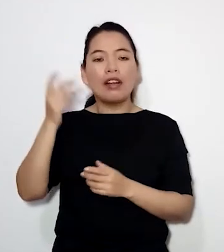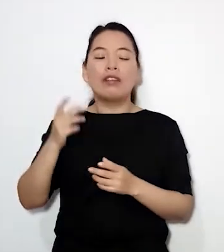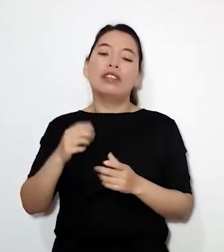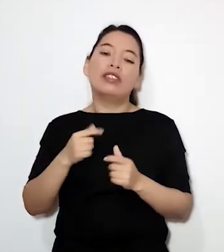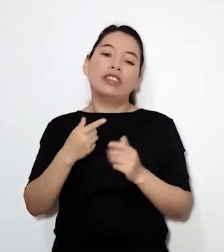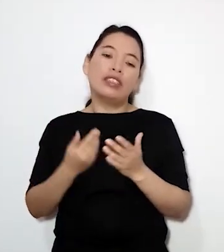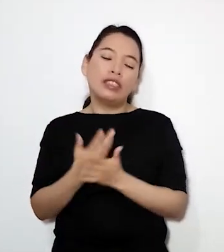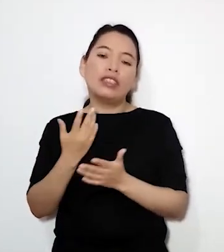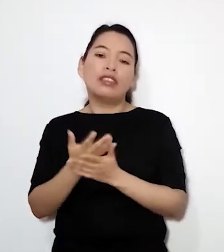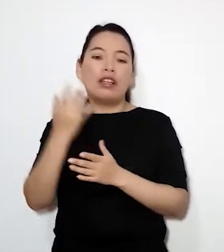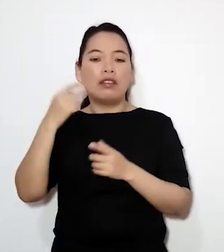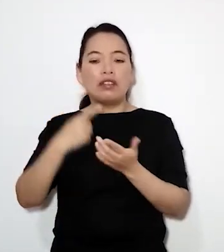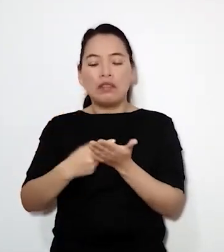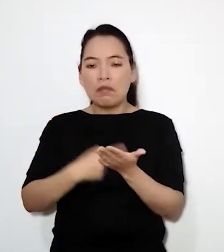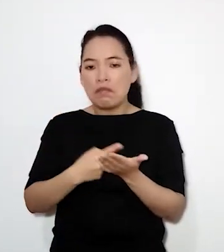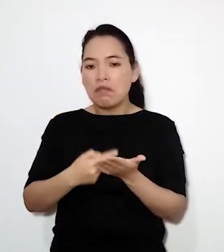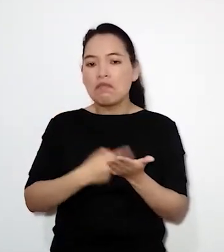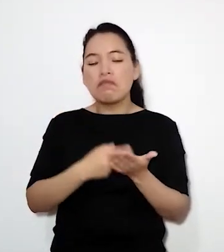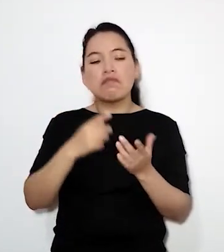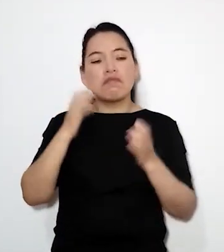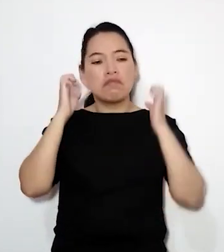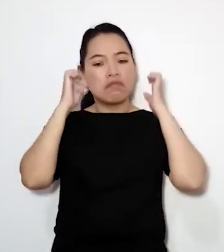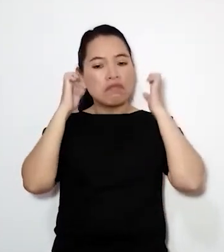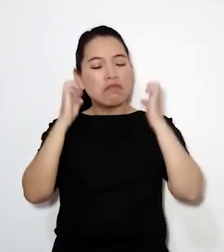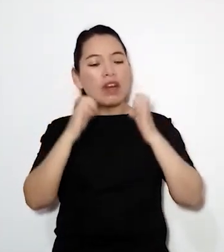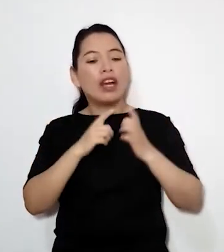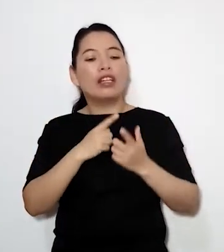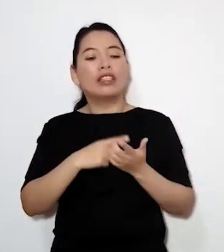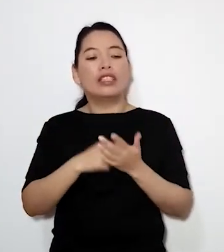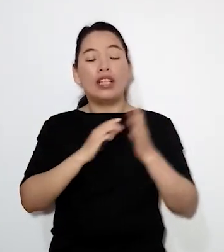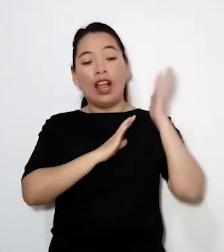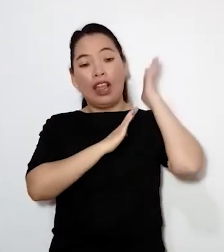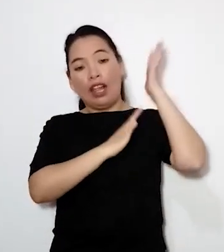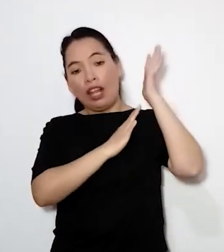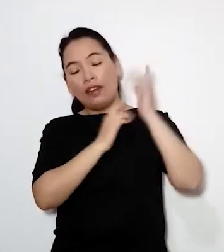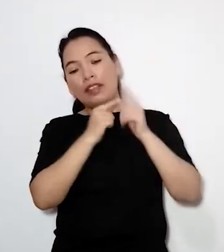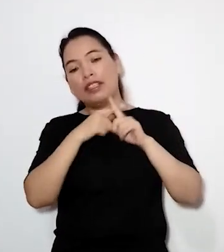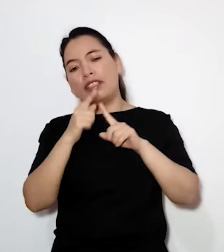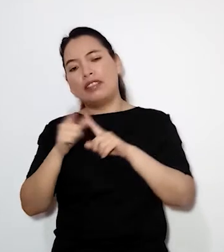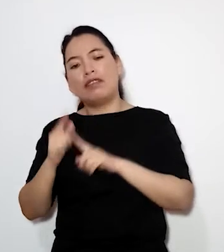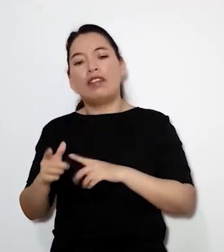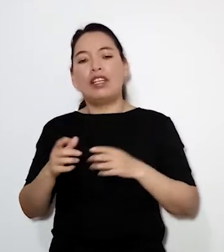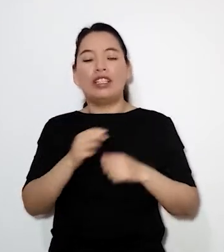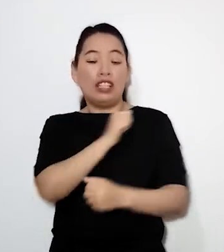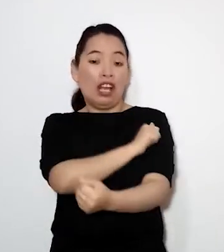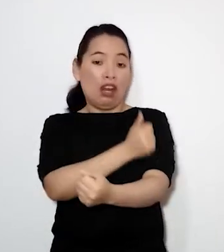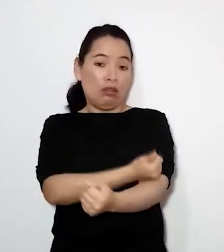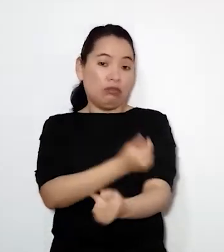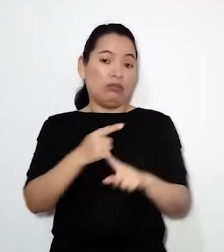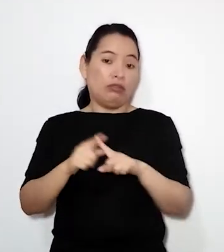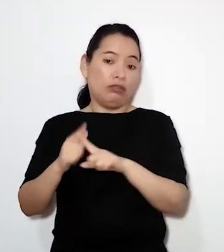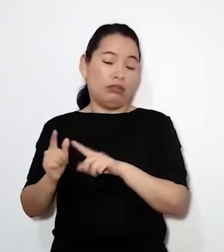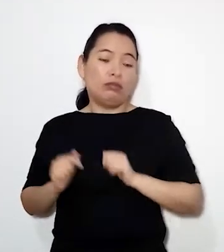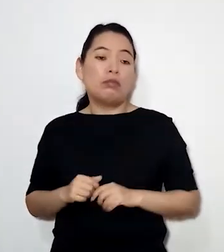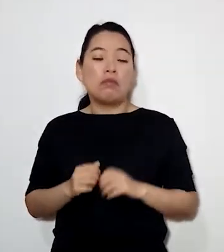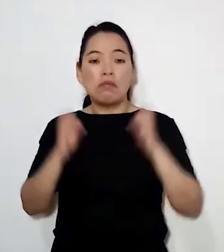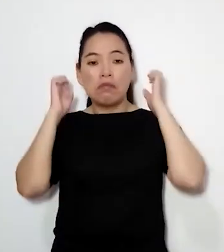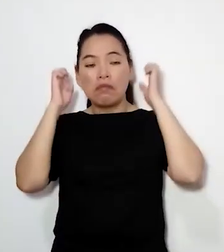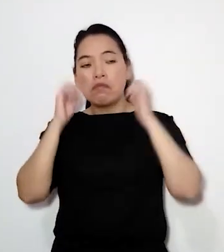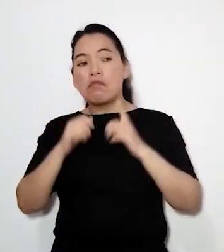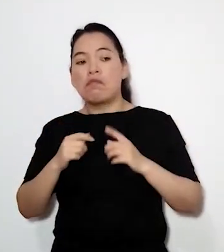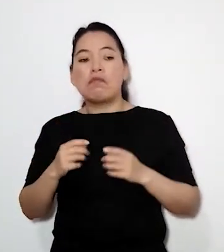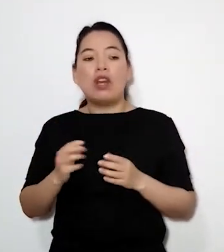comunidad educativa, en los discursos de funcionarios y funcionarias, en las investigaciones académicas, en las agendas de los